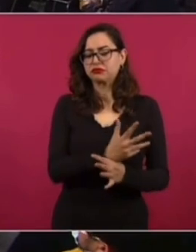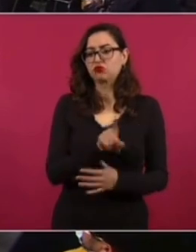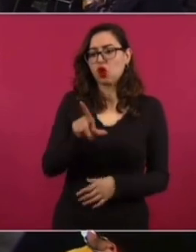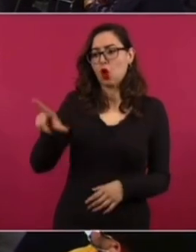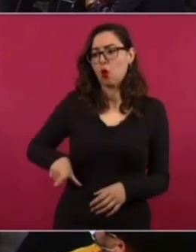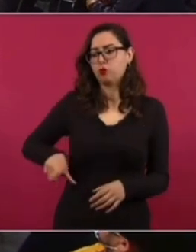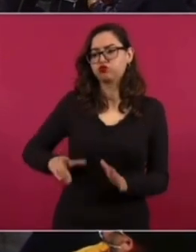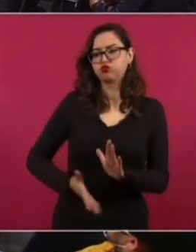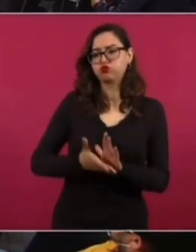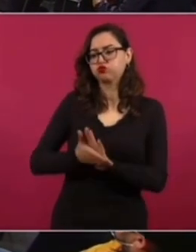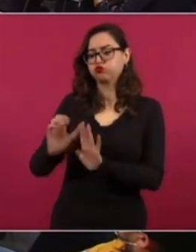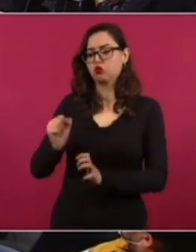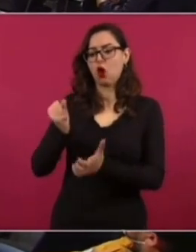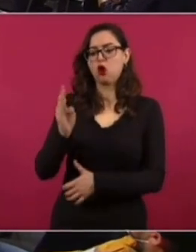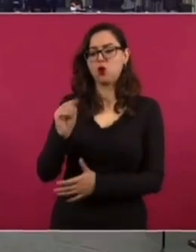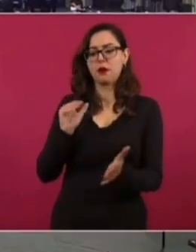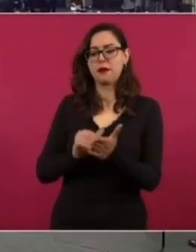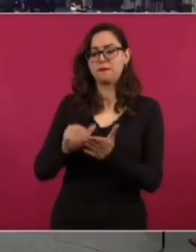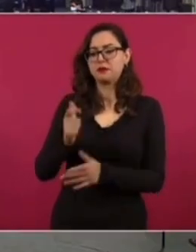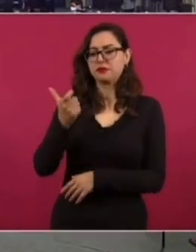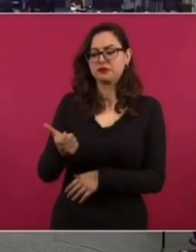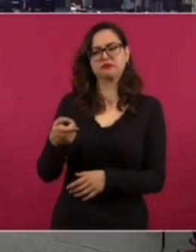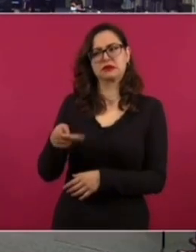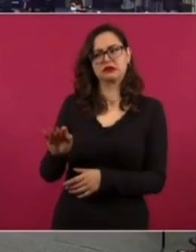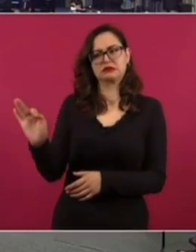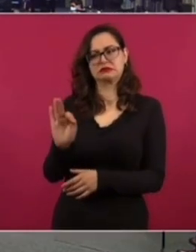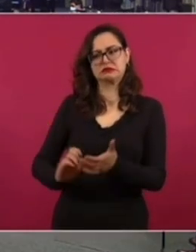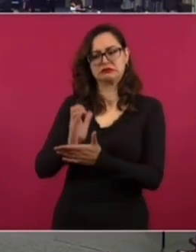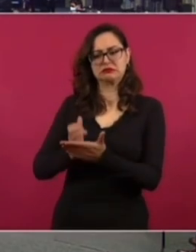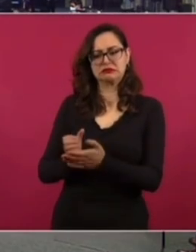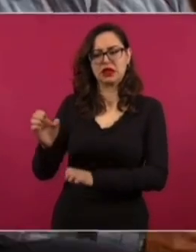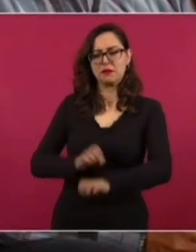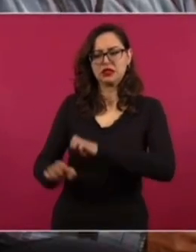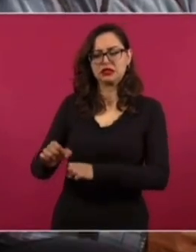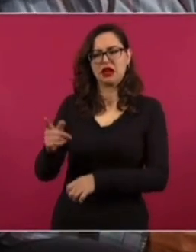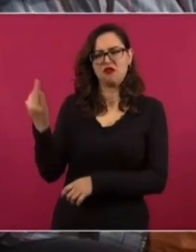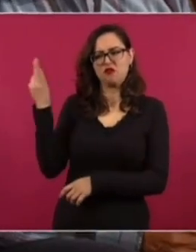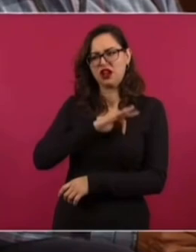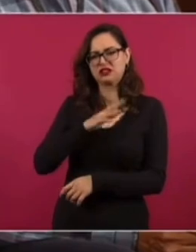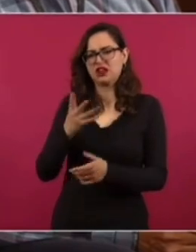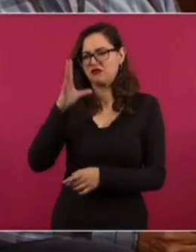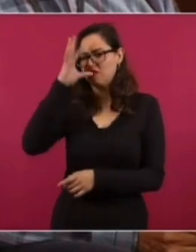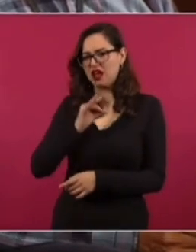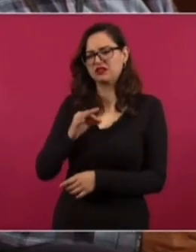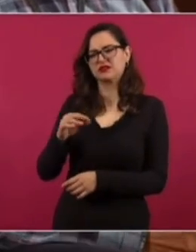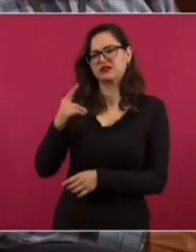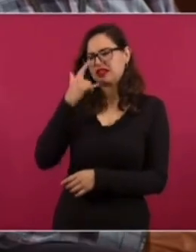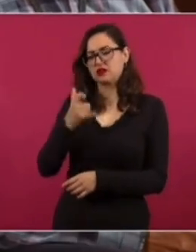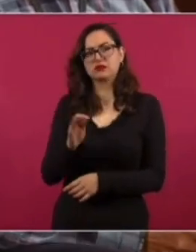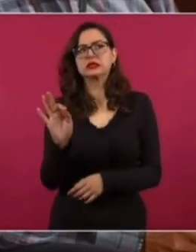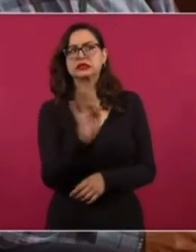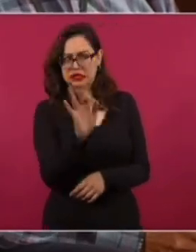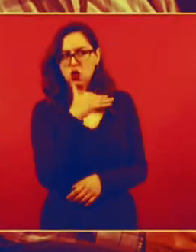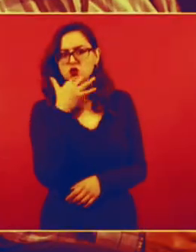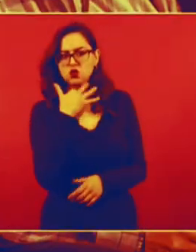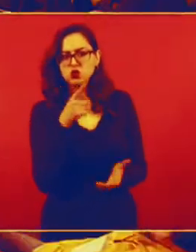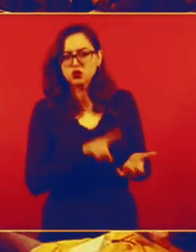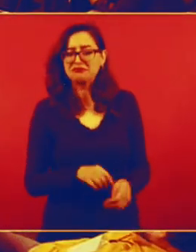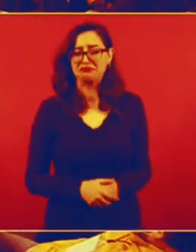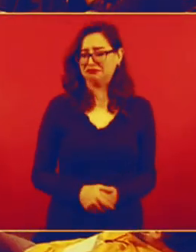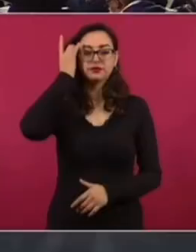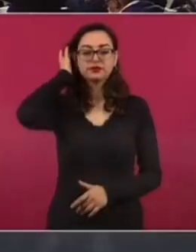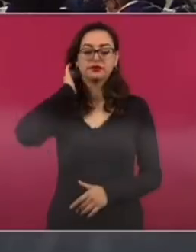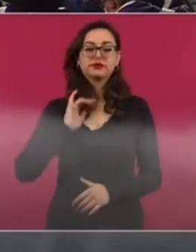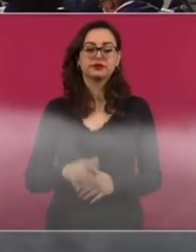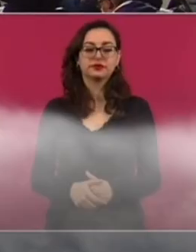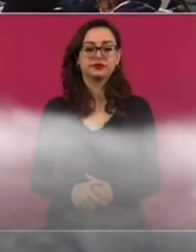su gobierno se ha gastado más de 9 mil millones de pesos sin licitación con proveedores riesgosos, posibles empresas fantasmas sancionadas o de reciente creación. ¿Cree que esto no es un retroceso en el combate a la corrupción? Es politiquería y es lo